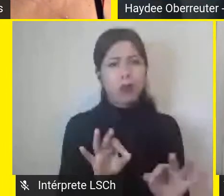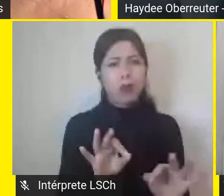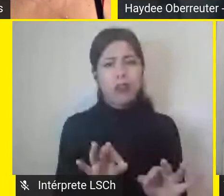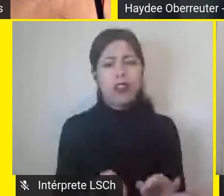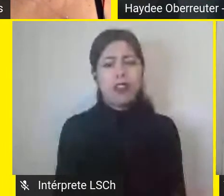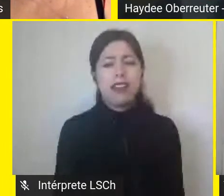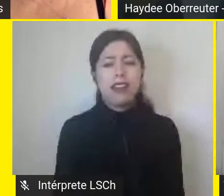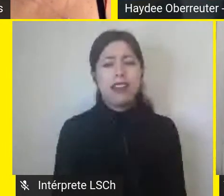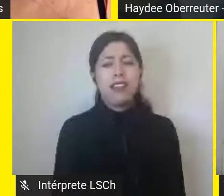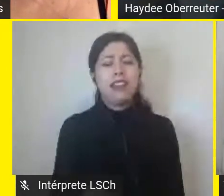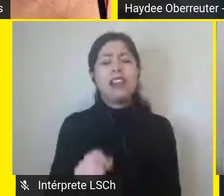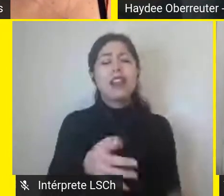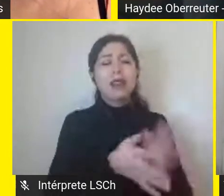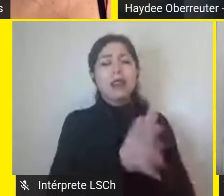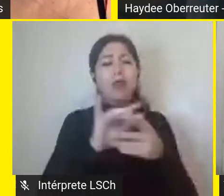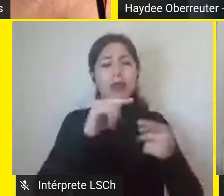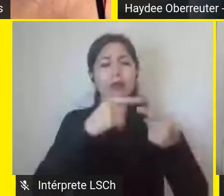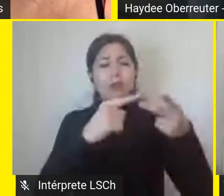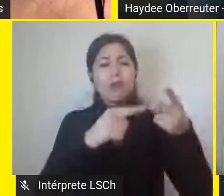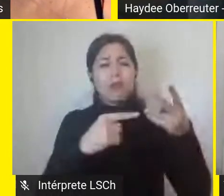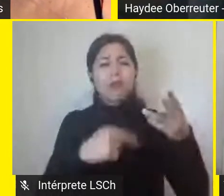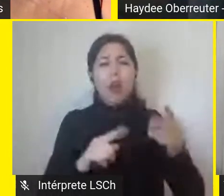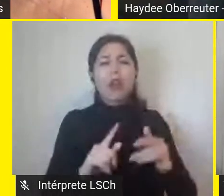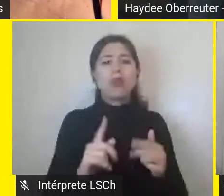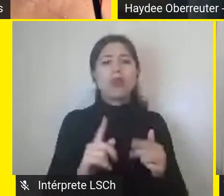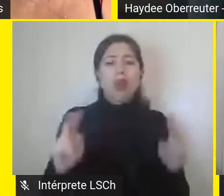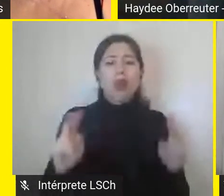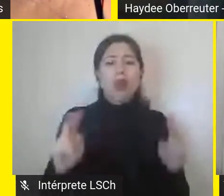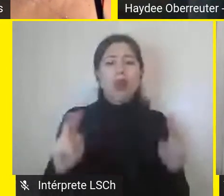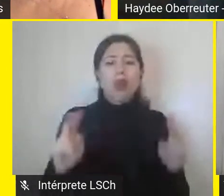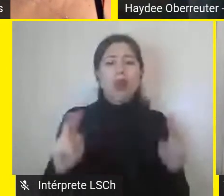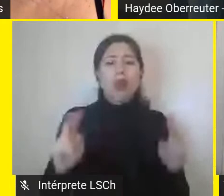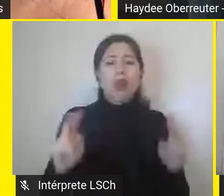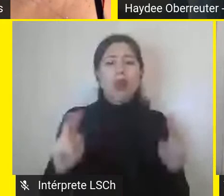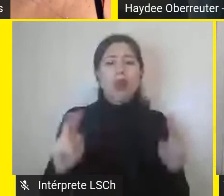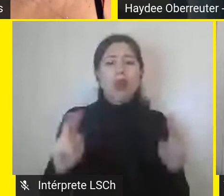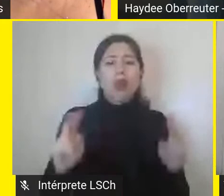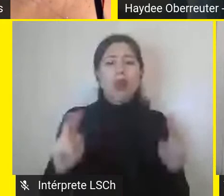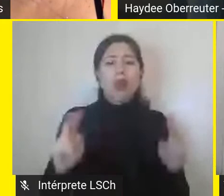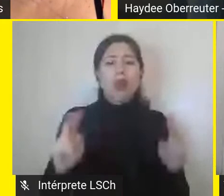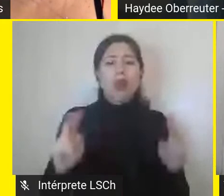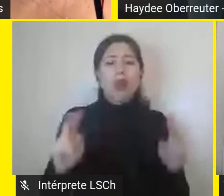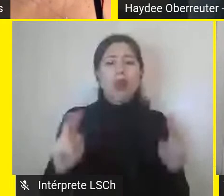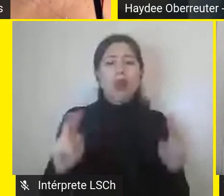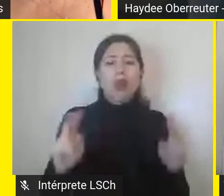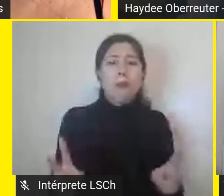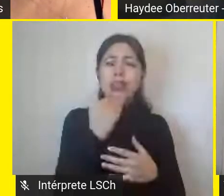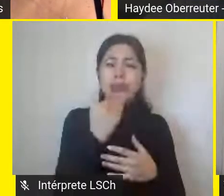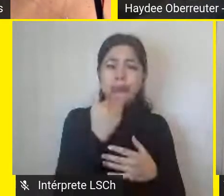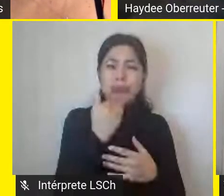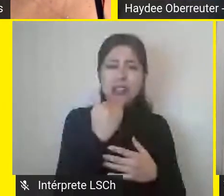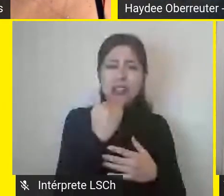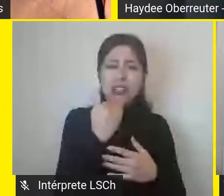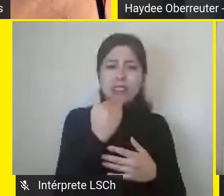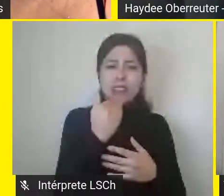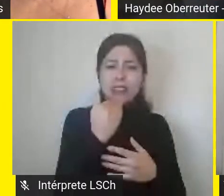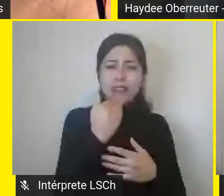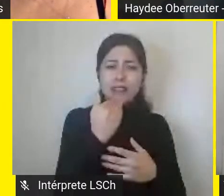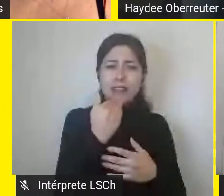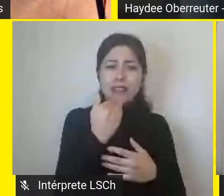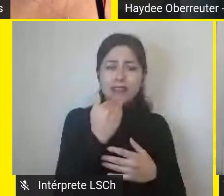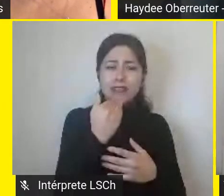sobrevivencia, resistencia, pero también la posibilidad de seguir